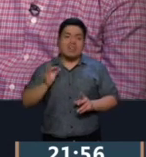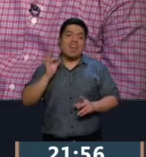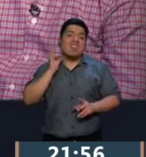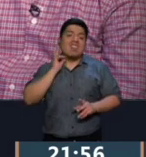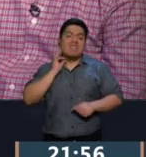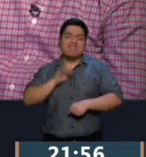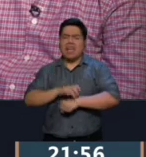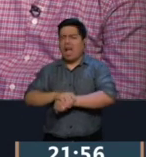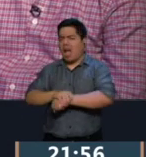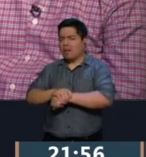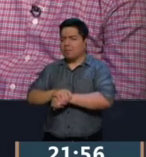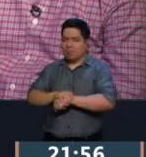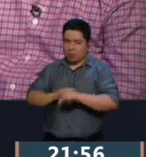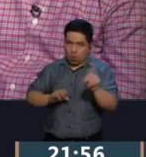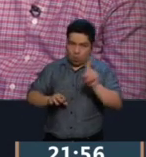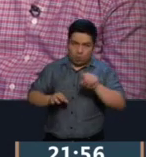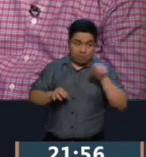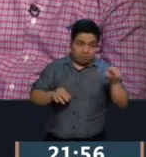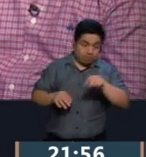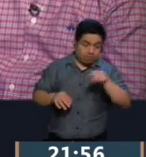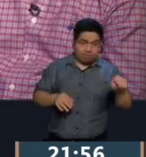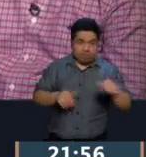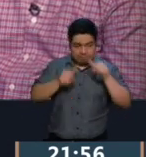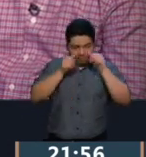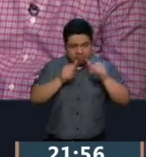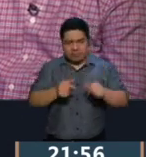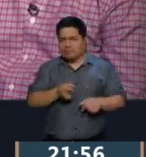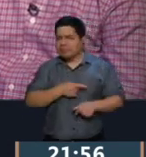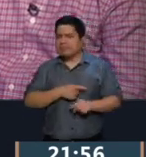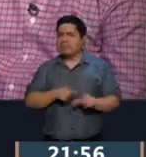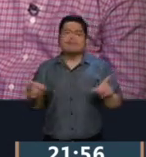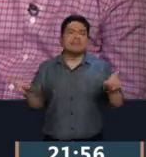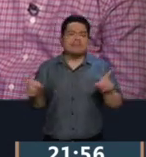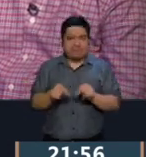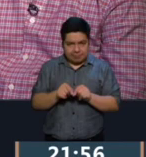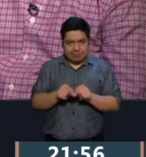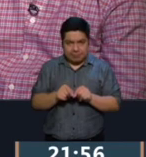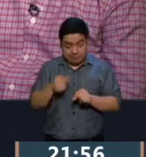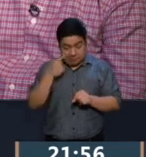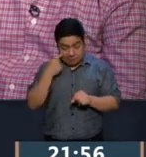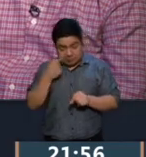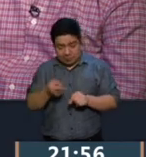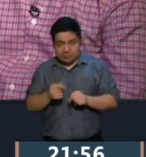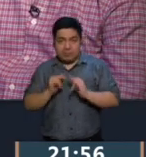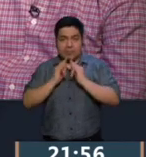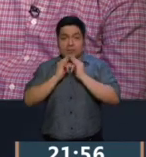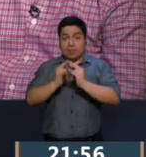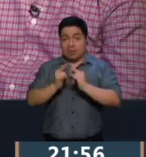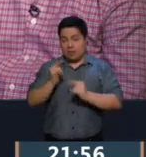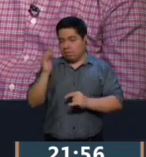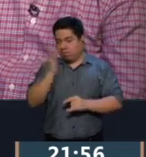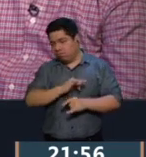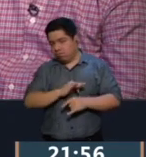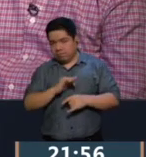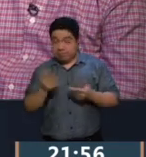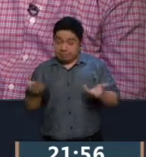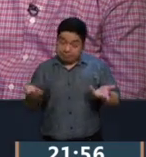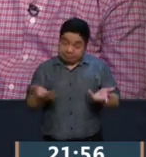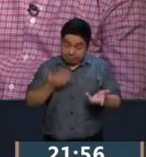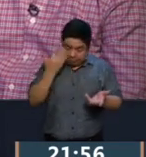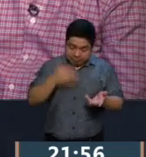fiscal carnal, un fiscal que atienda a las víctimas. Y yo concluiría diciendo lo siguiente. Puntualizaría que el tianguis es un fracaso, es un